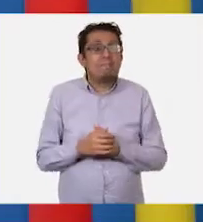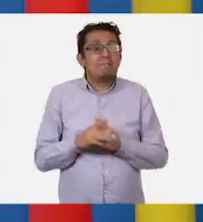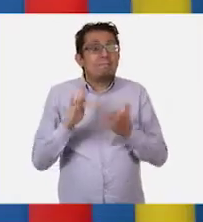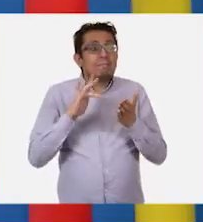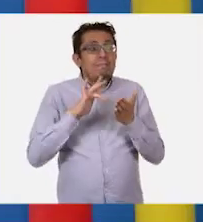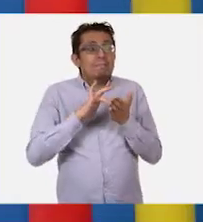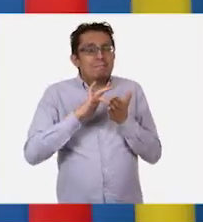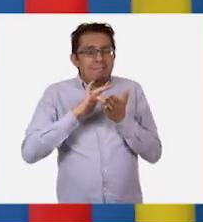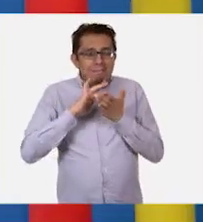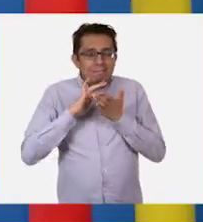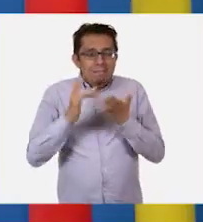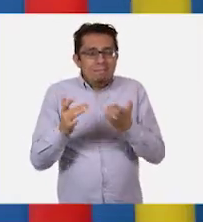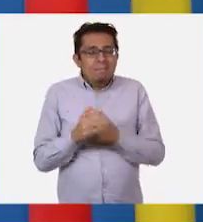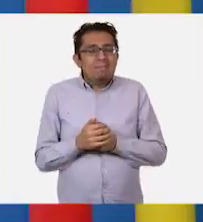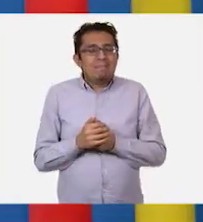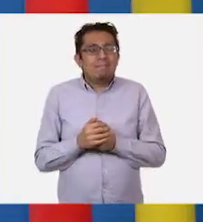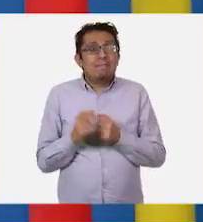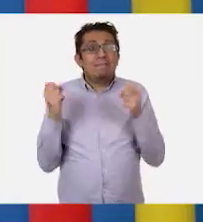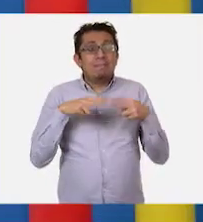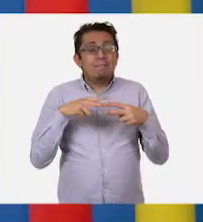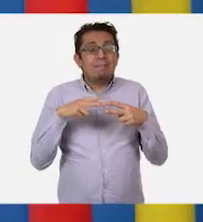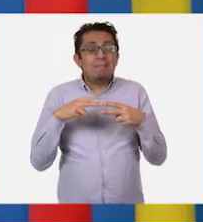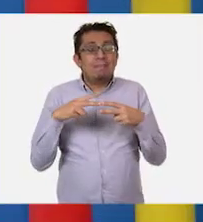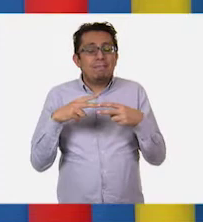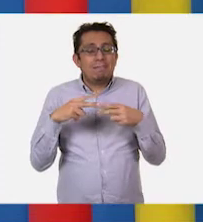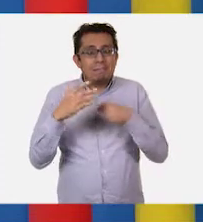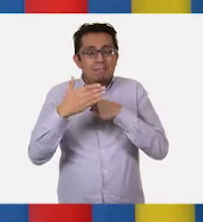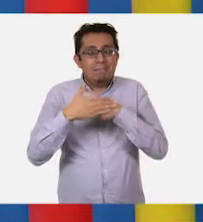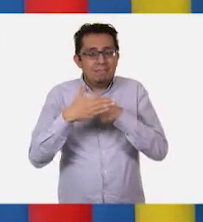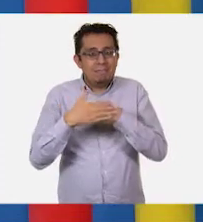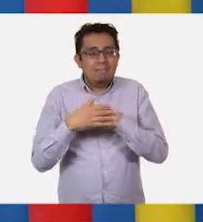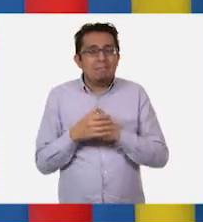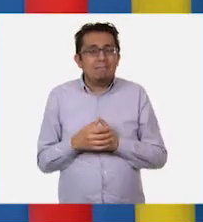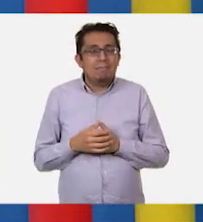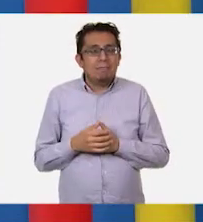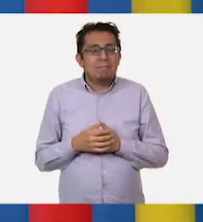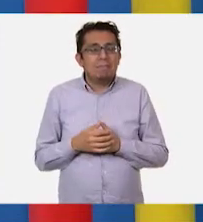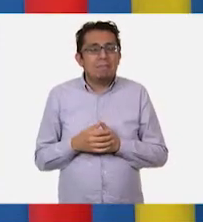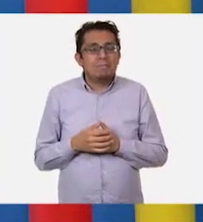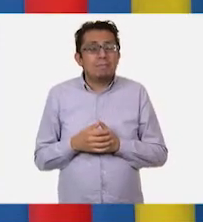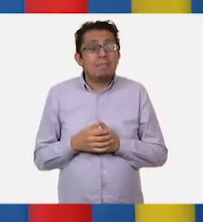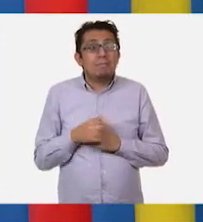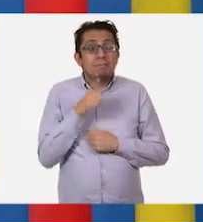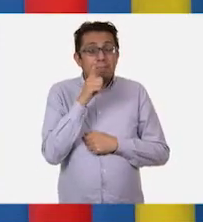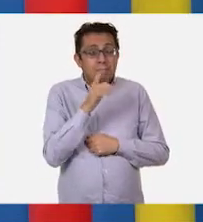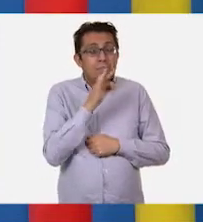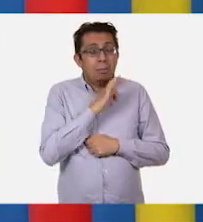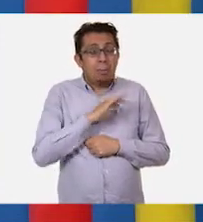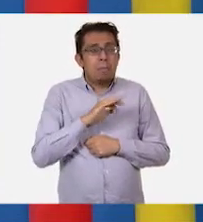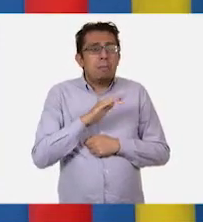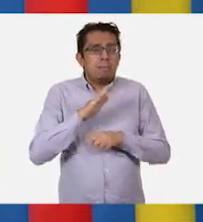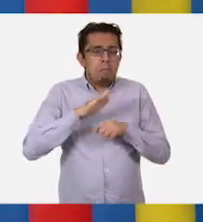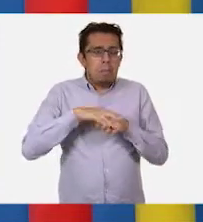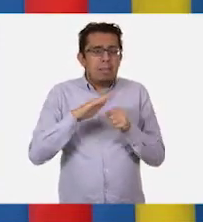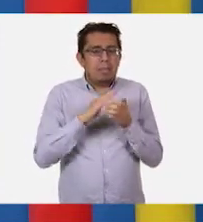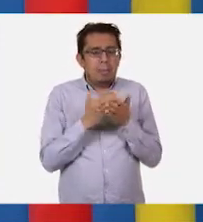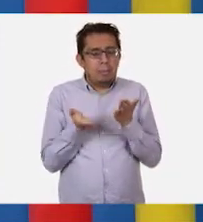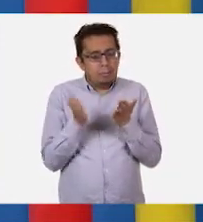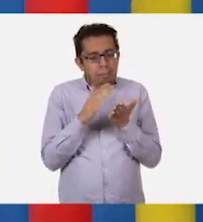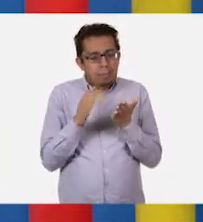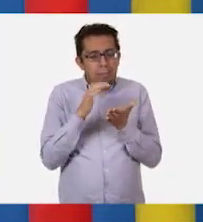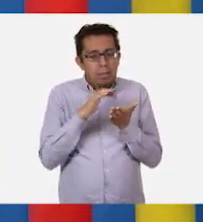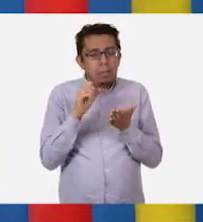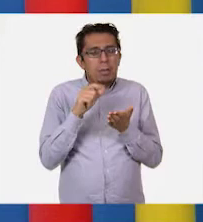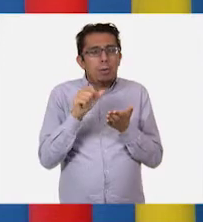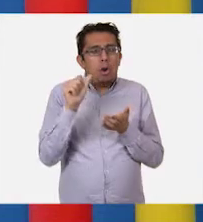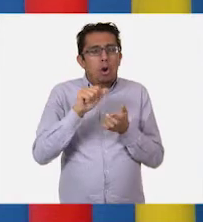Muchísimas gracias. Pronto. Hasta pronto, exactamente, Jolisto. Gracias. Si te es posible, consulta otros libros y comenta el tema de